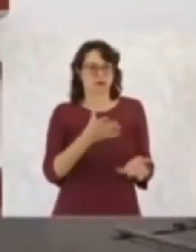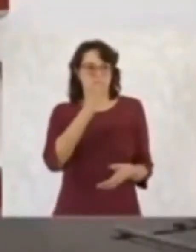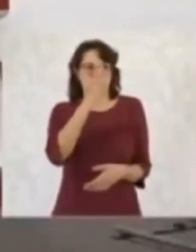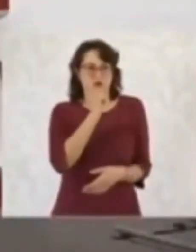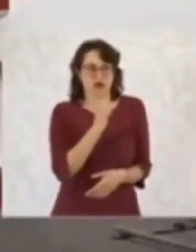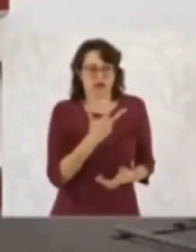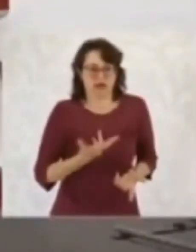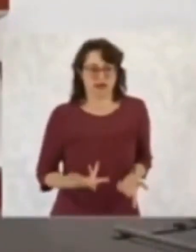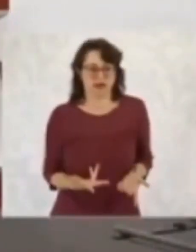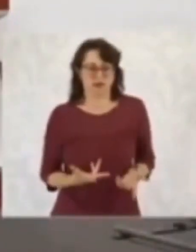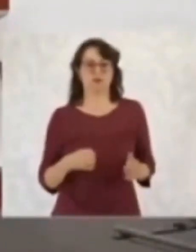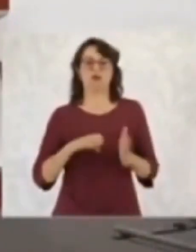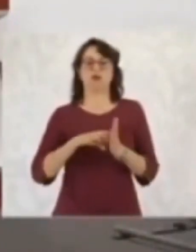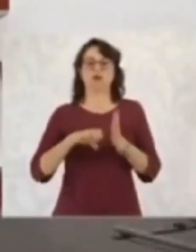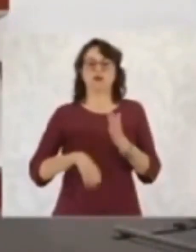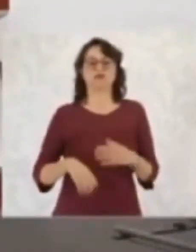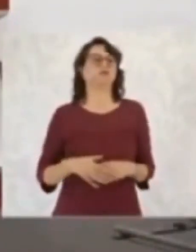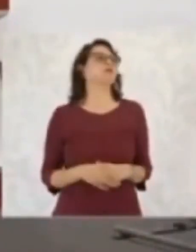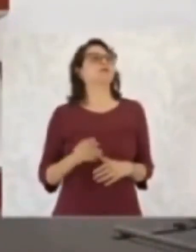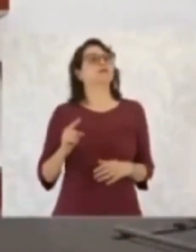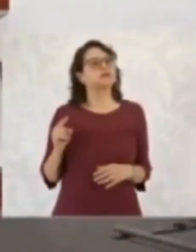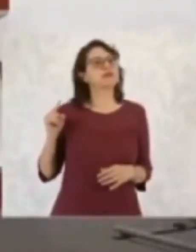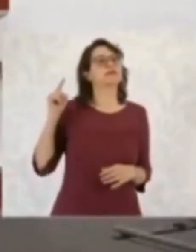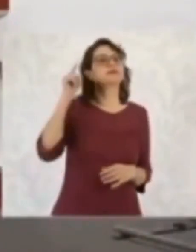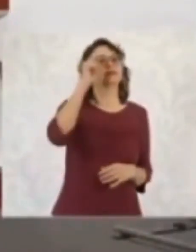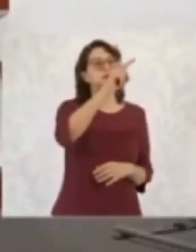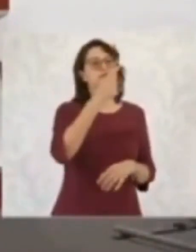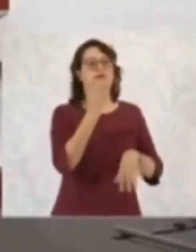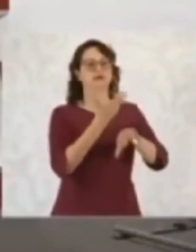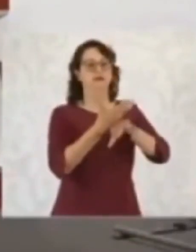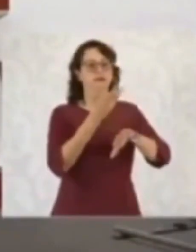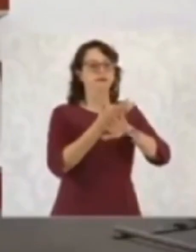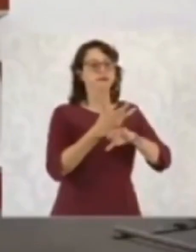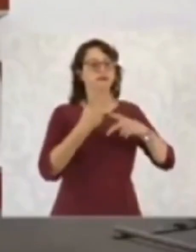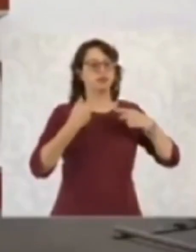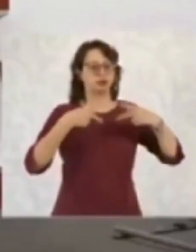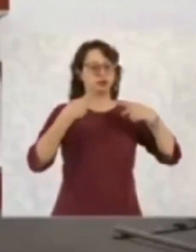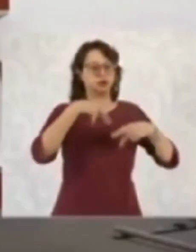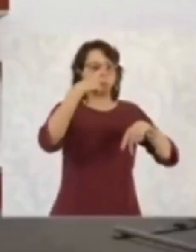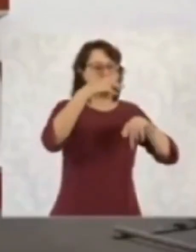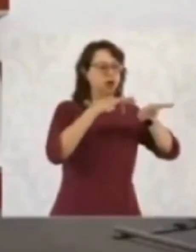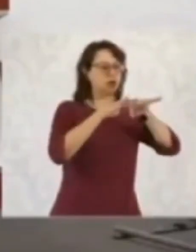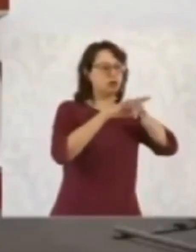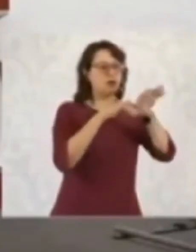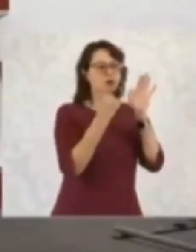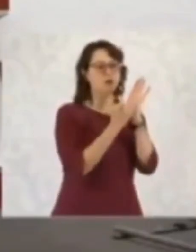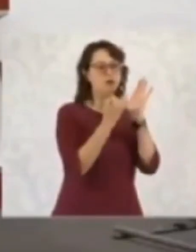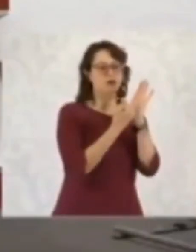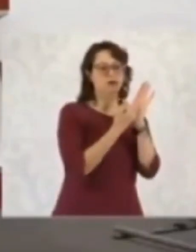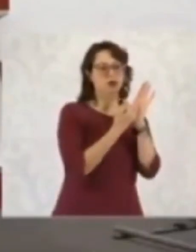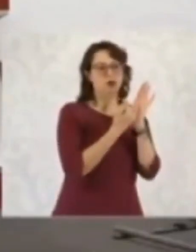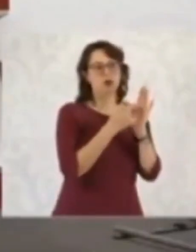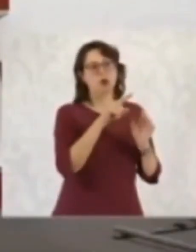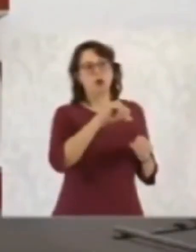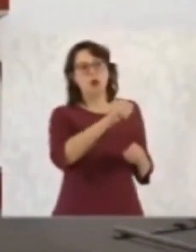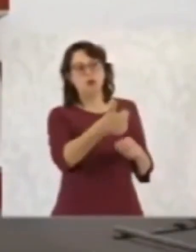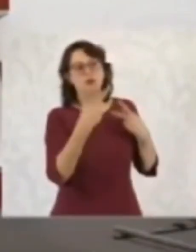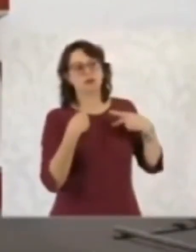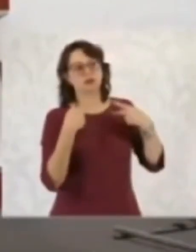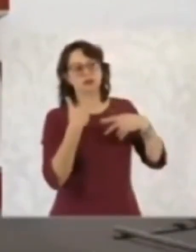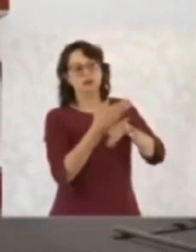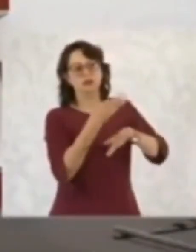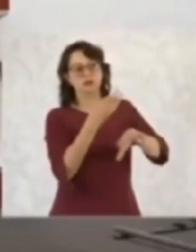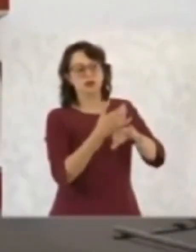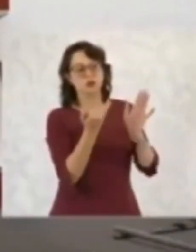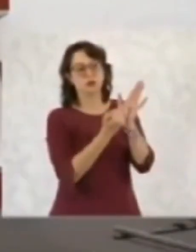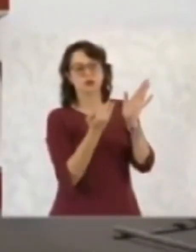allá paguen bajo las mismas condiciones que los trabajadores estadounidenses. Si no ocurre